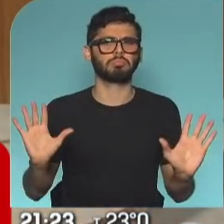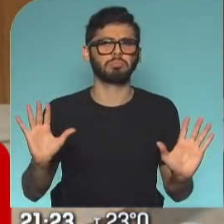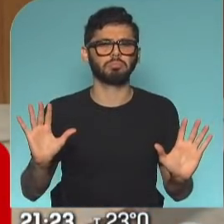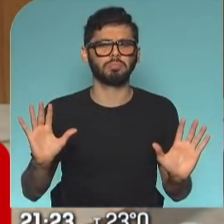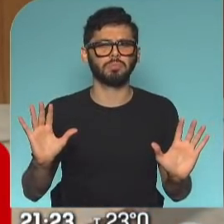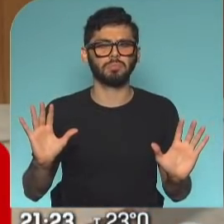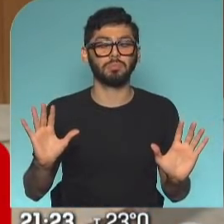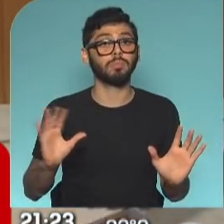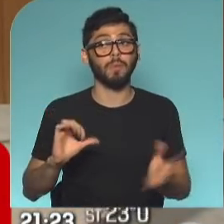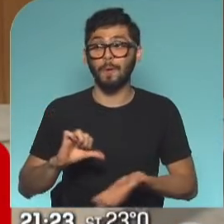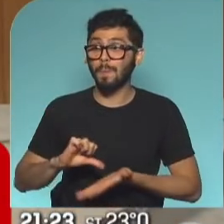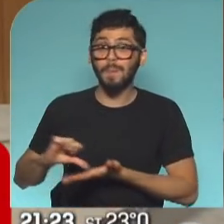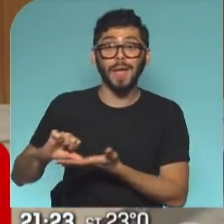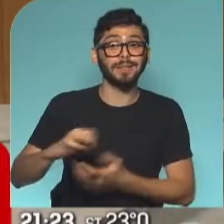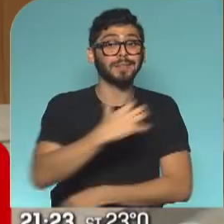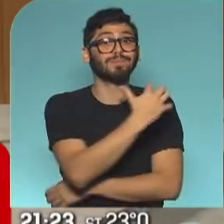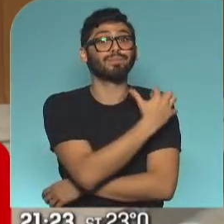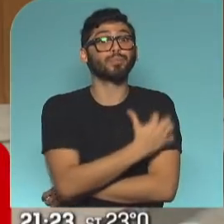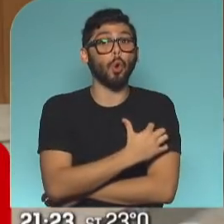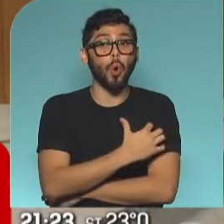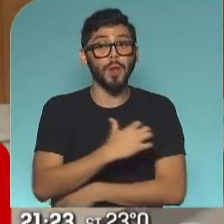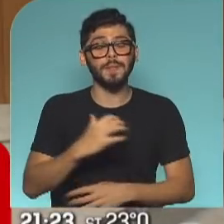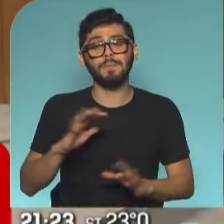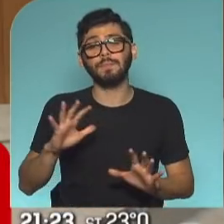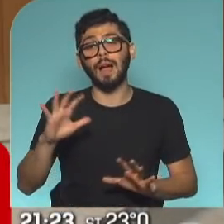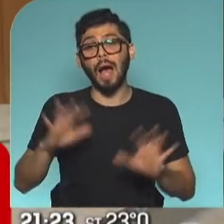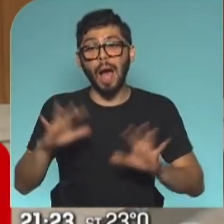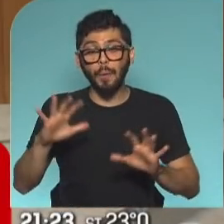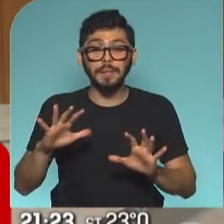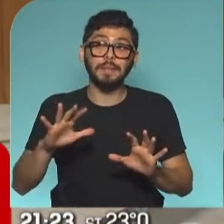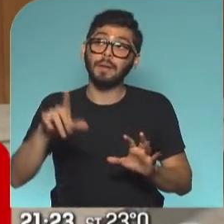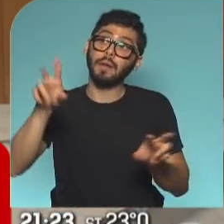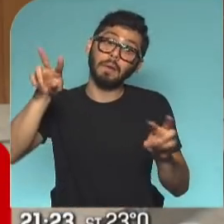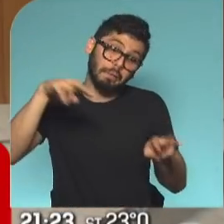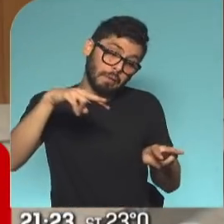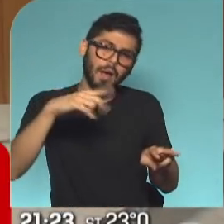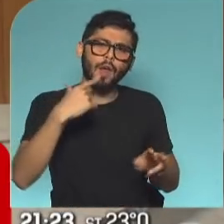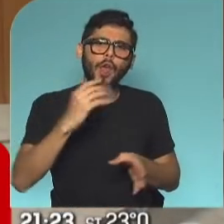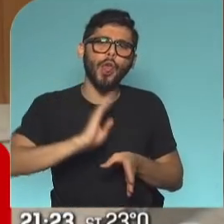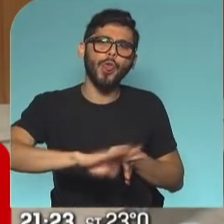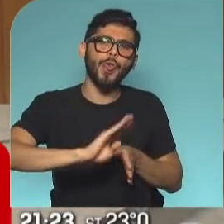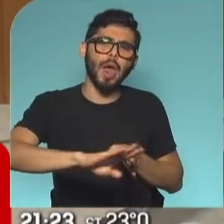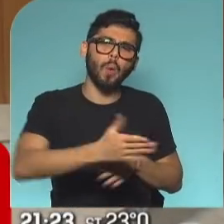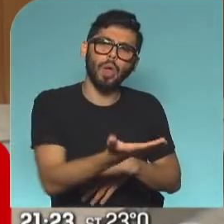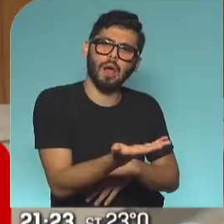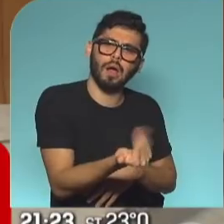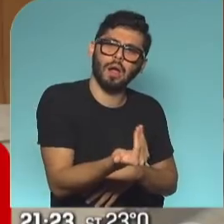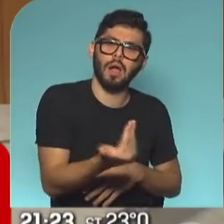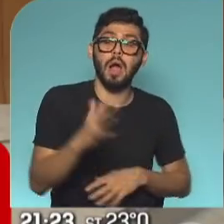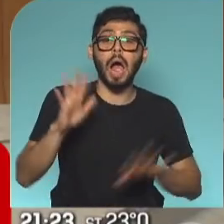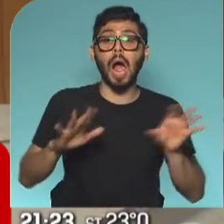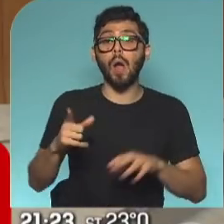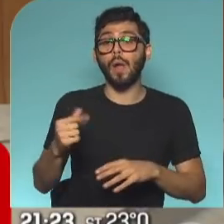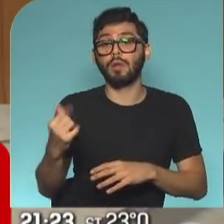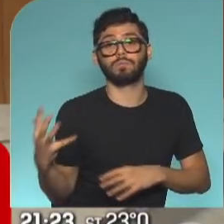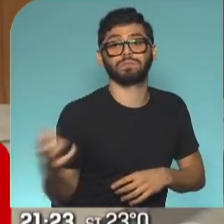Los países pobres, de tanto en tanto se acuerdan de ellos. A veces les condonan deudas, a veces les hacen